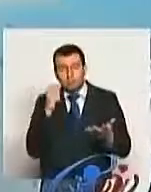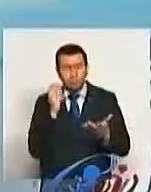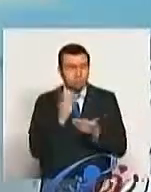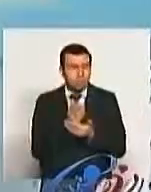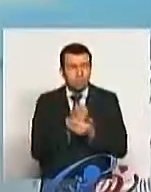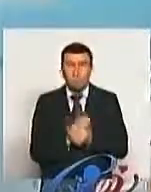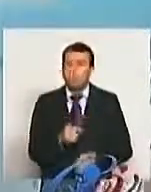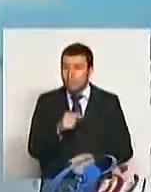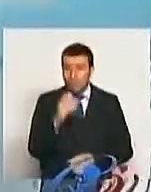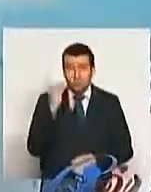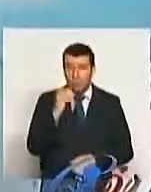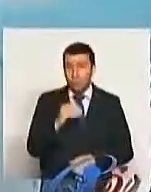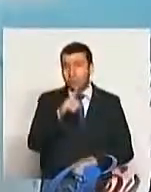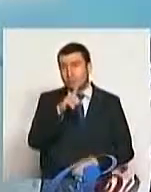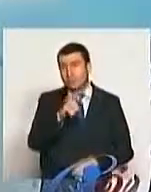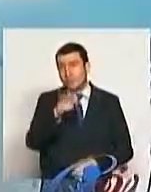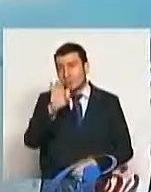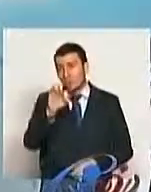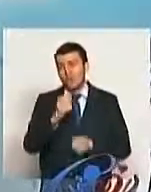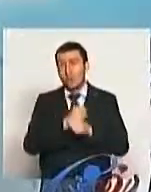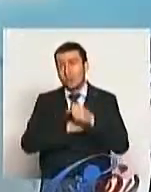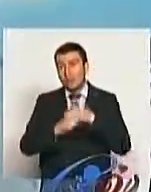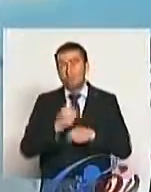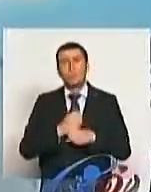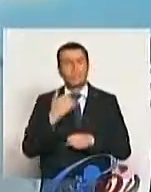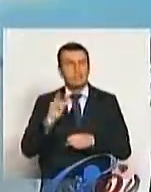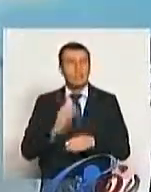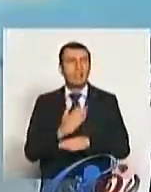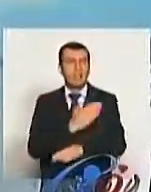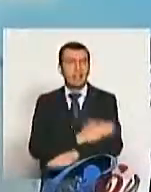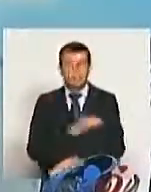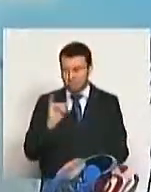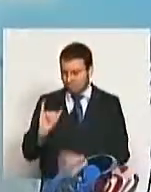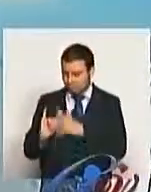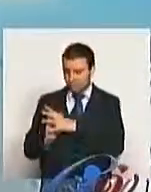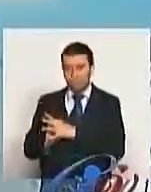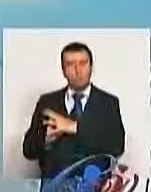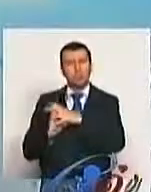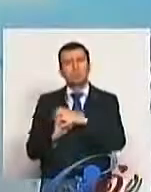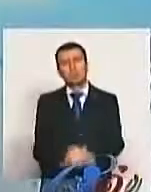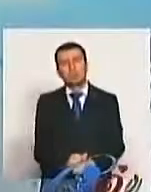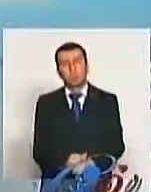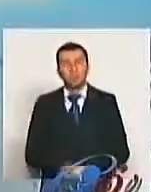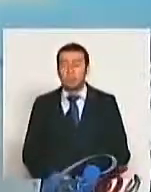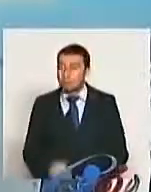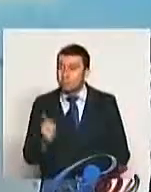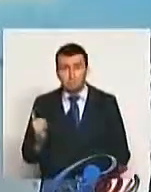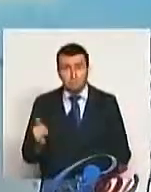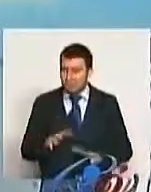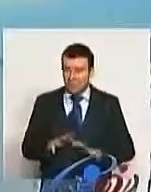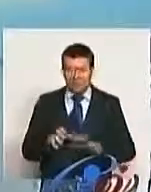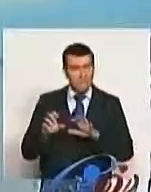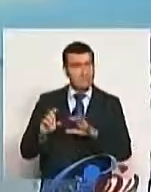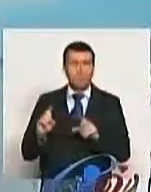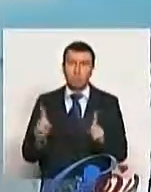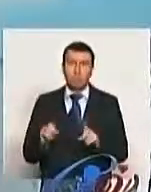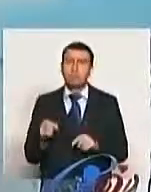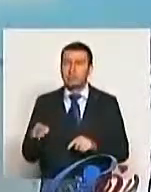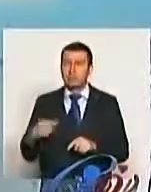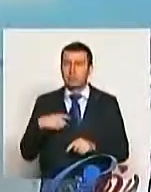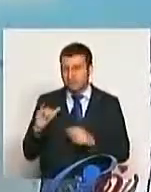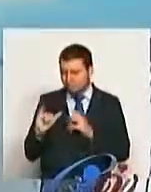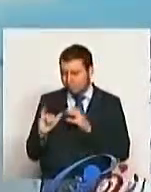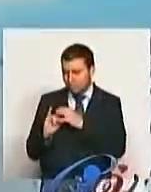específicamente de 68 años que ya le habían sacado el útero, le habían realizado una histerectomía no relacionada con cáncer, se la habían sacado por unos miomas y